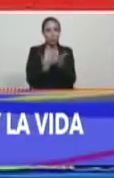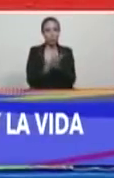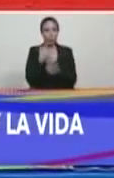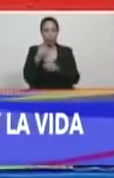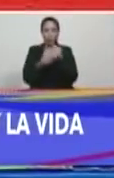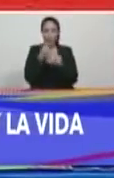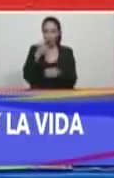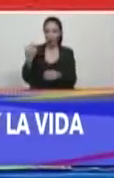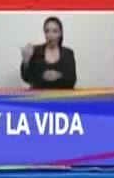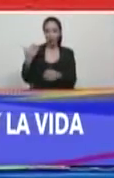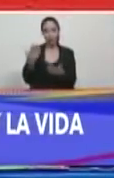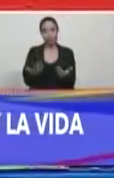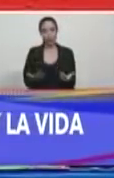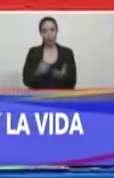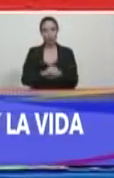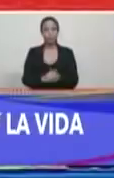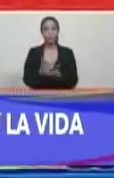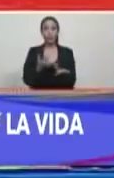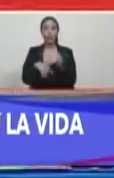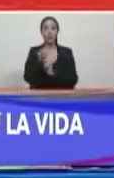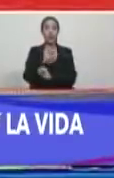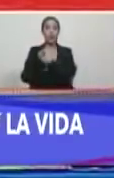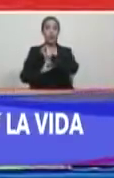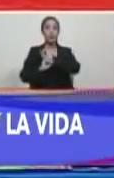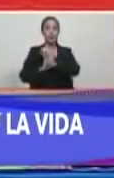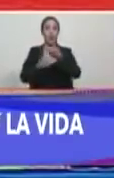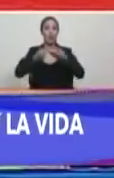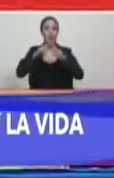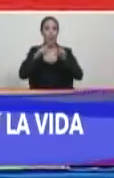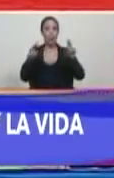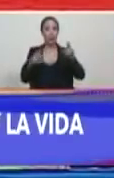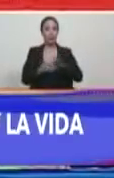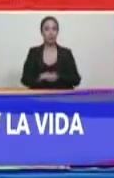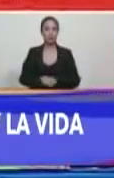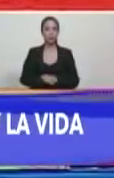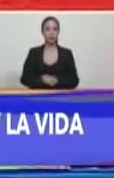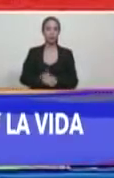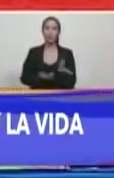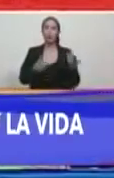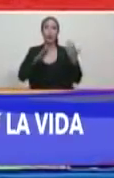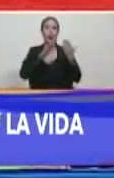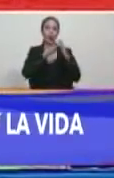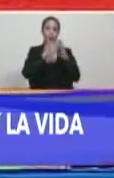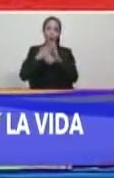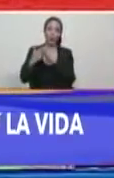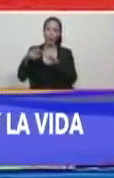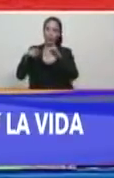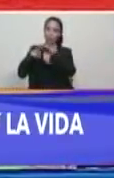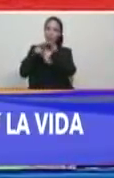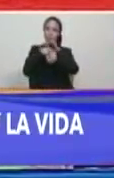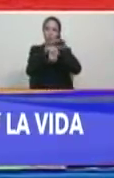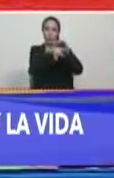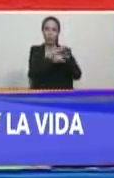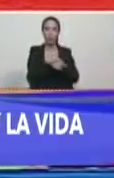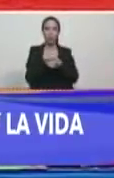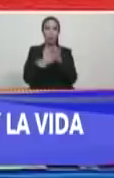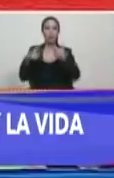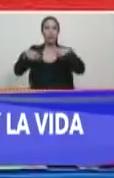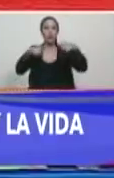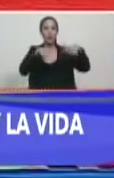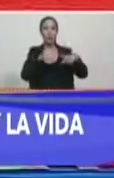recientemente. Los defensores de la paz, cuadra por cuadra, comunidad por comunidad.